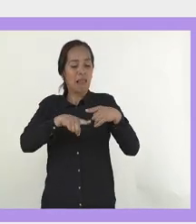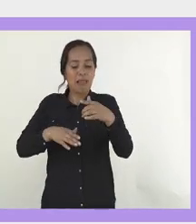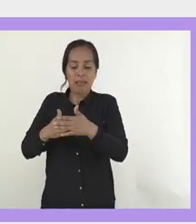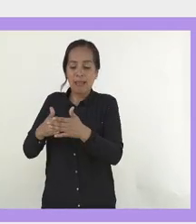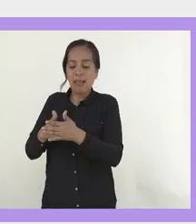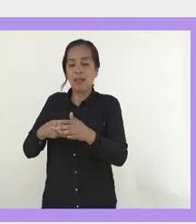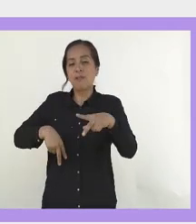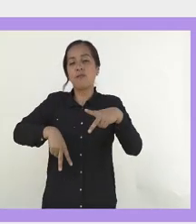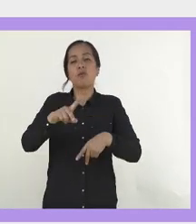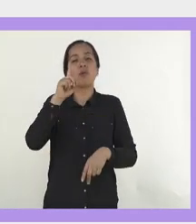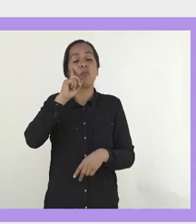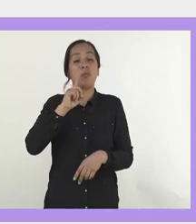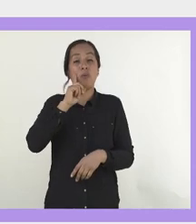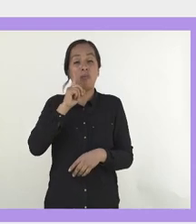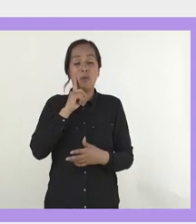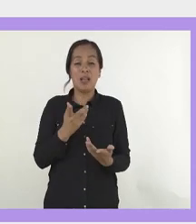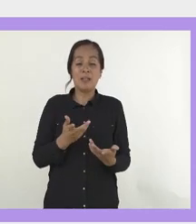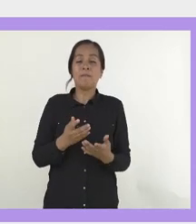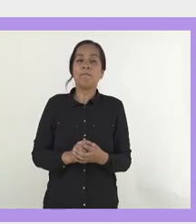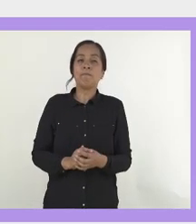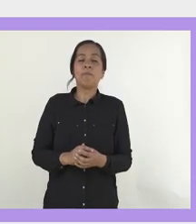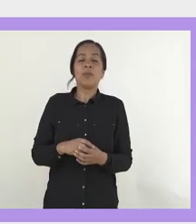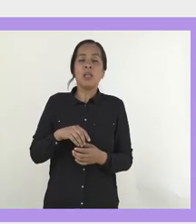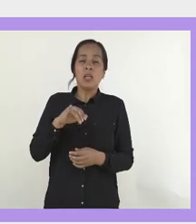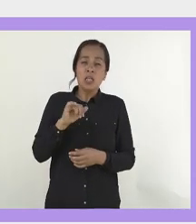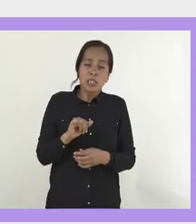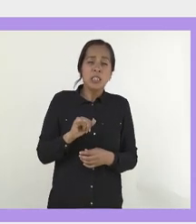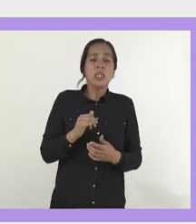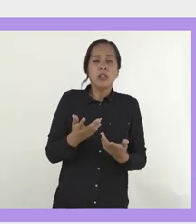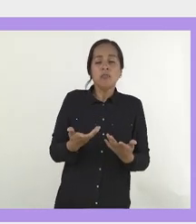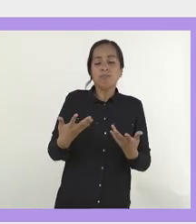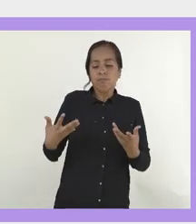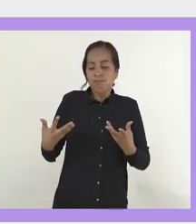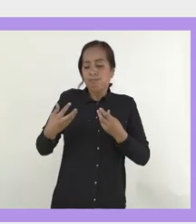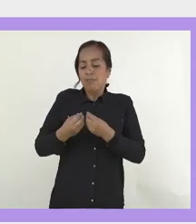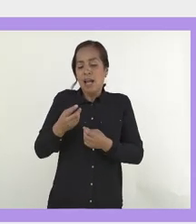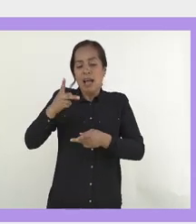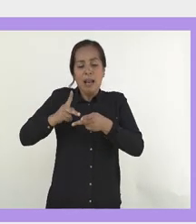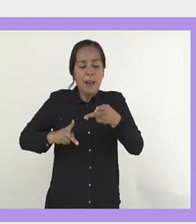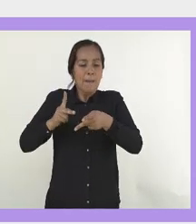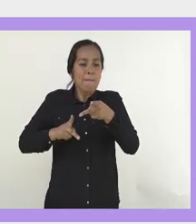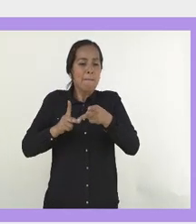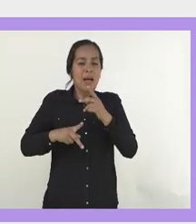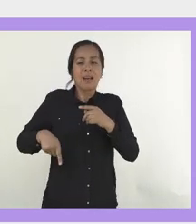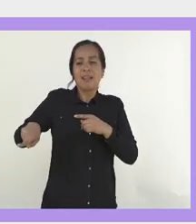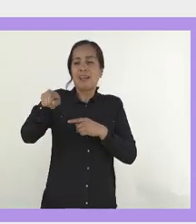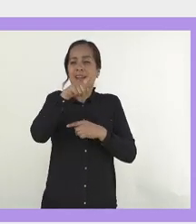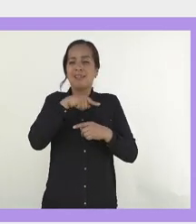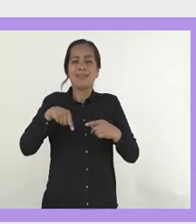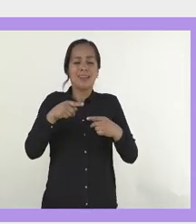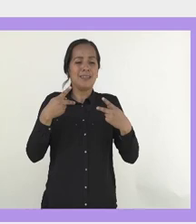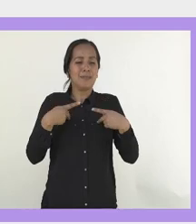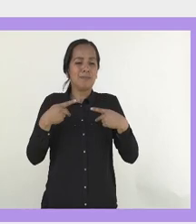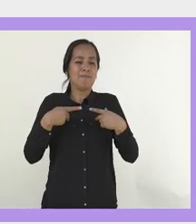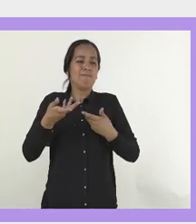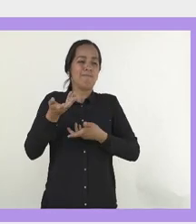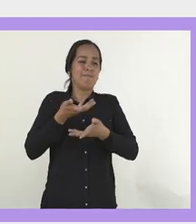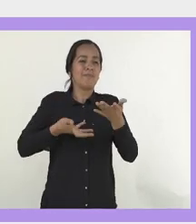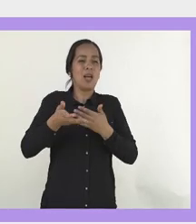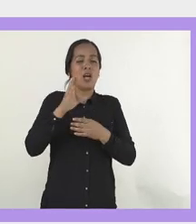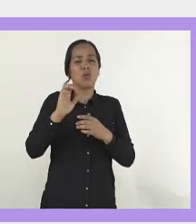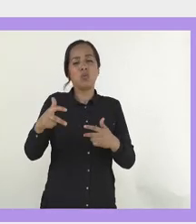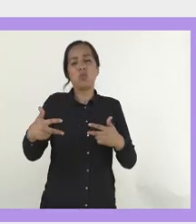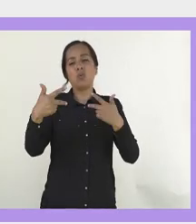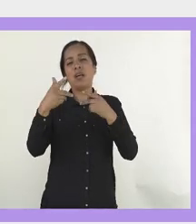femenil no acompañado desde luego de la parte mediática y de la parte comercial o sea